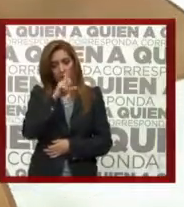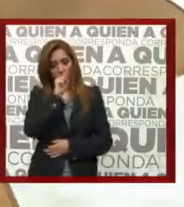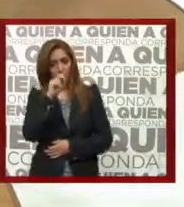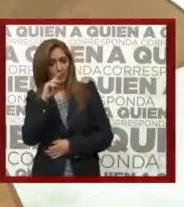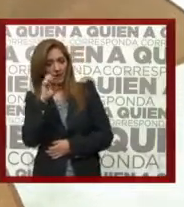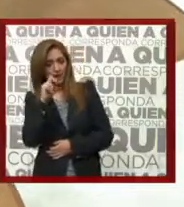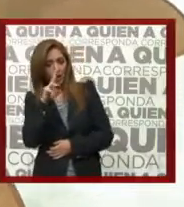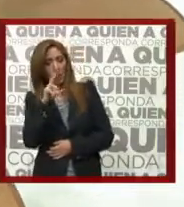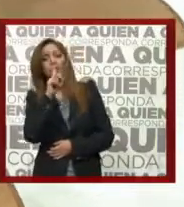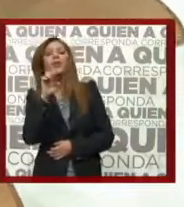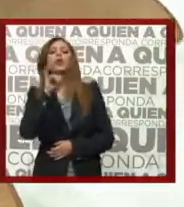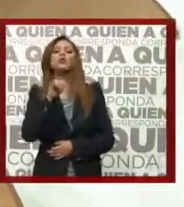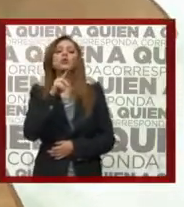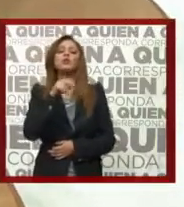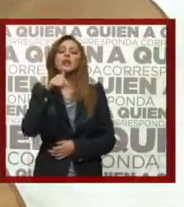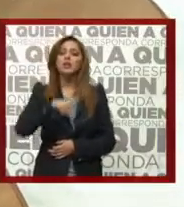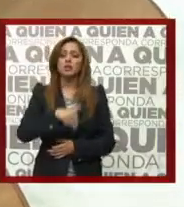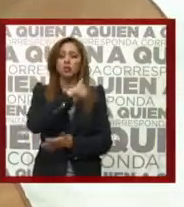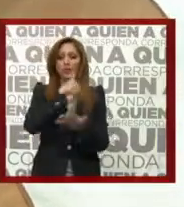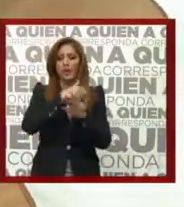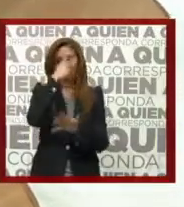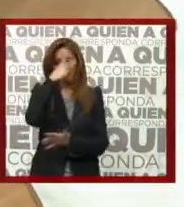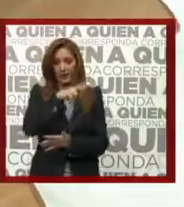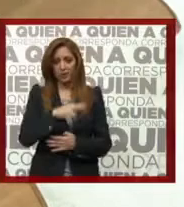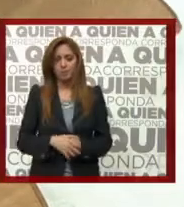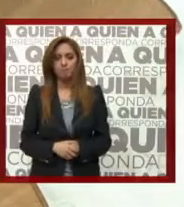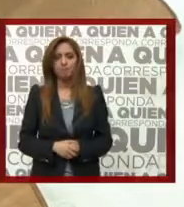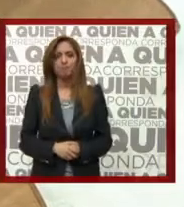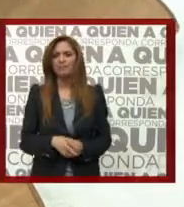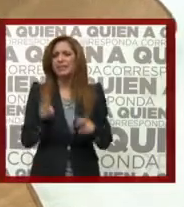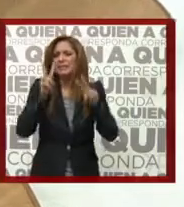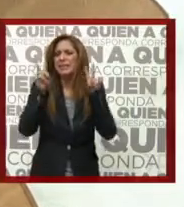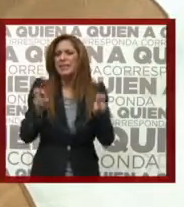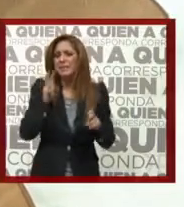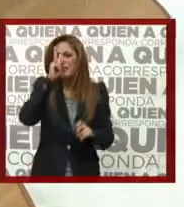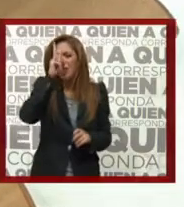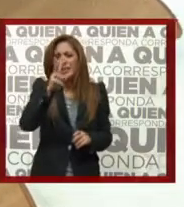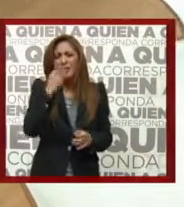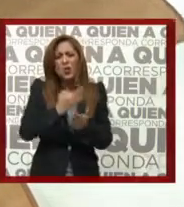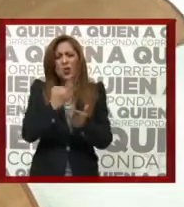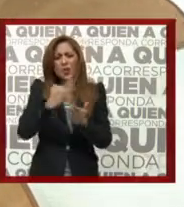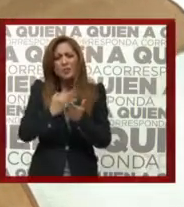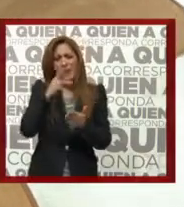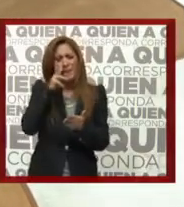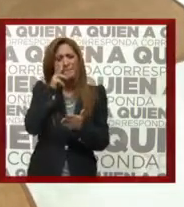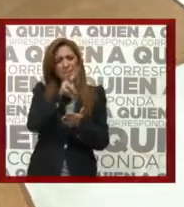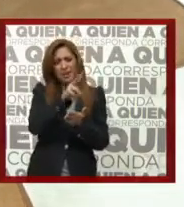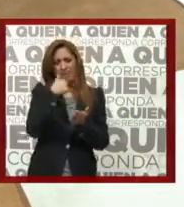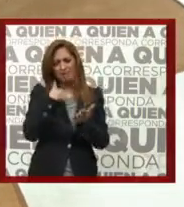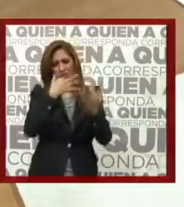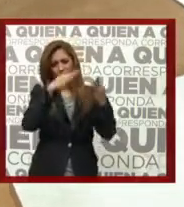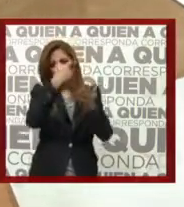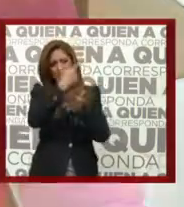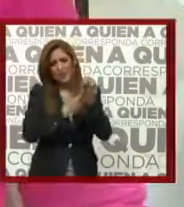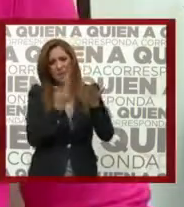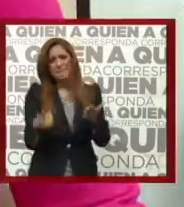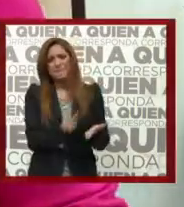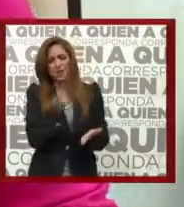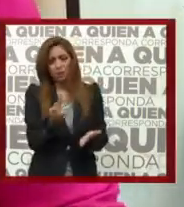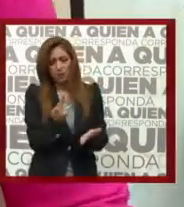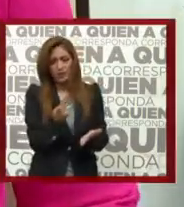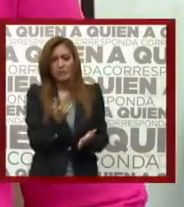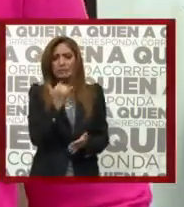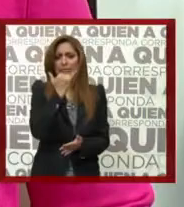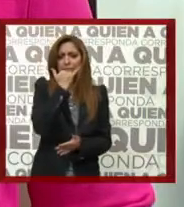México. El tema de la violencia, mira, tengo una cantidad de preguntas bárbaras. Rocío, déjame